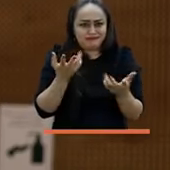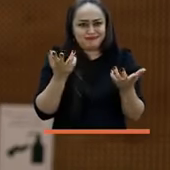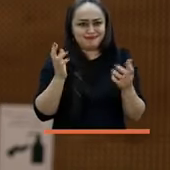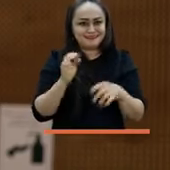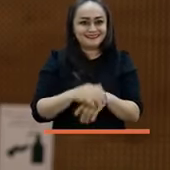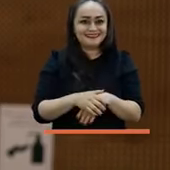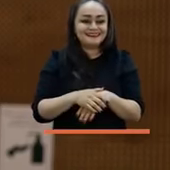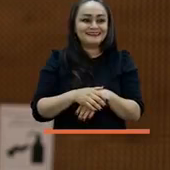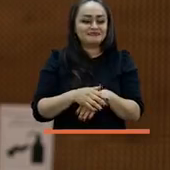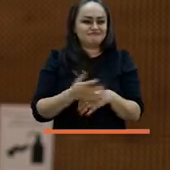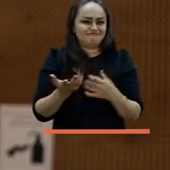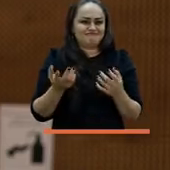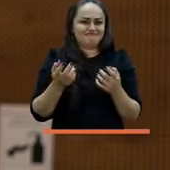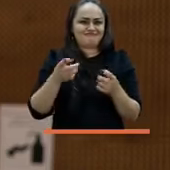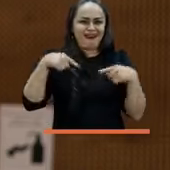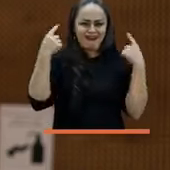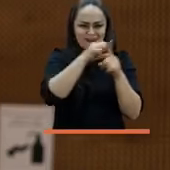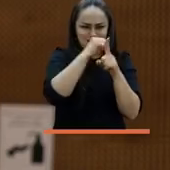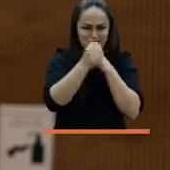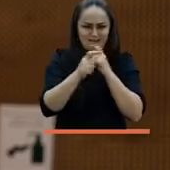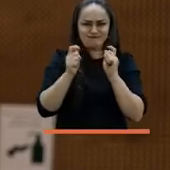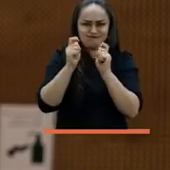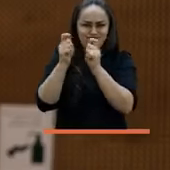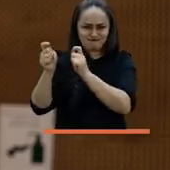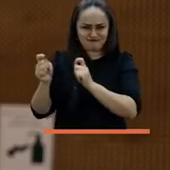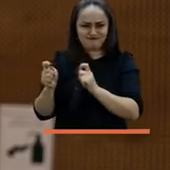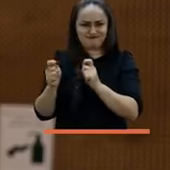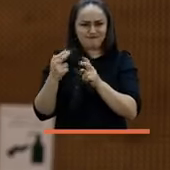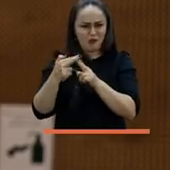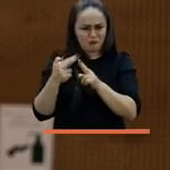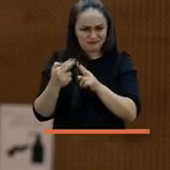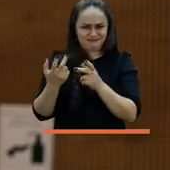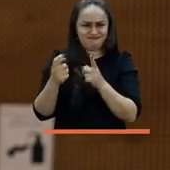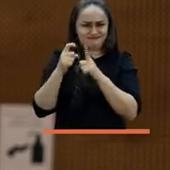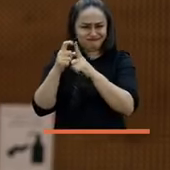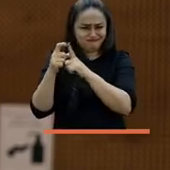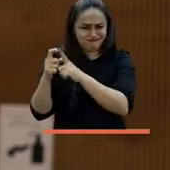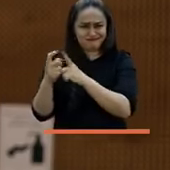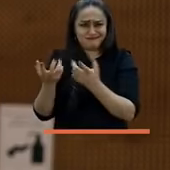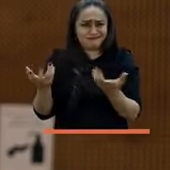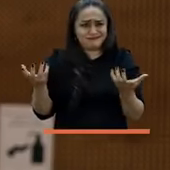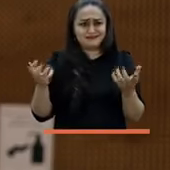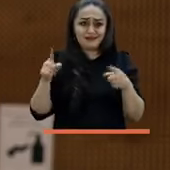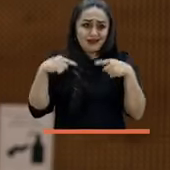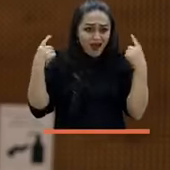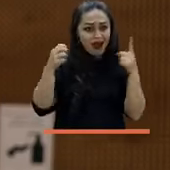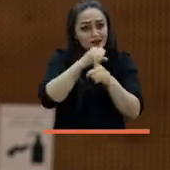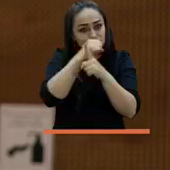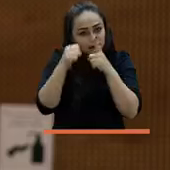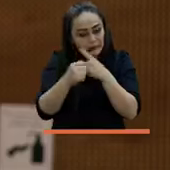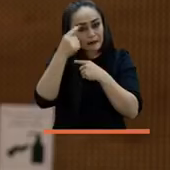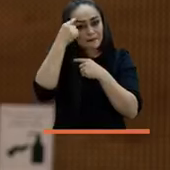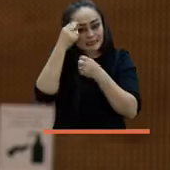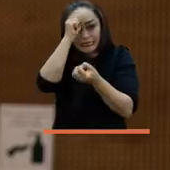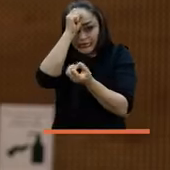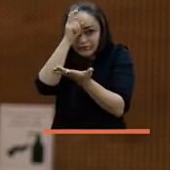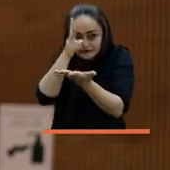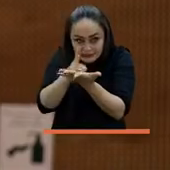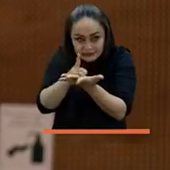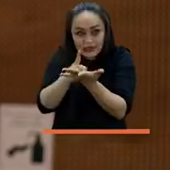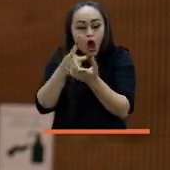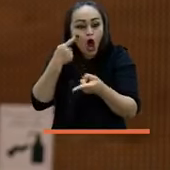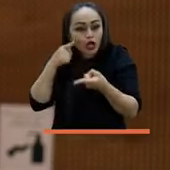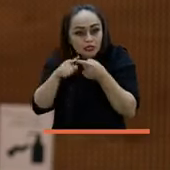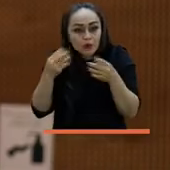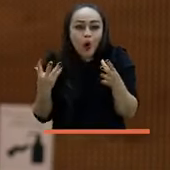entonces como sociedad también debemos comprender que existe la diversidad y que debemos brindar las oportunidades de inclusión